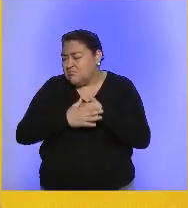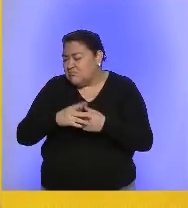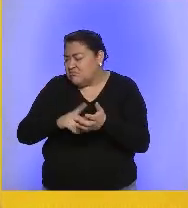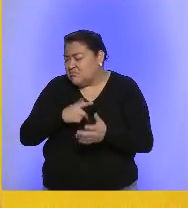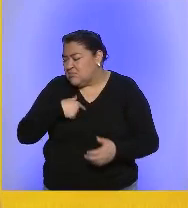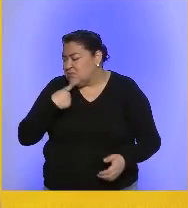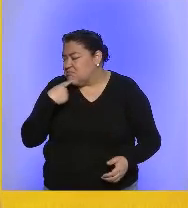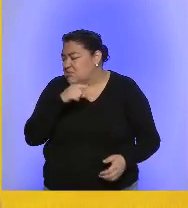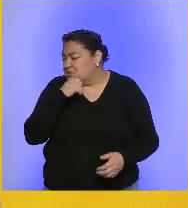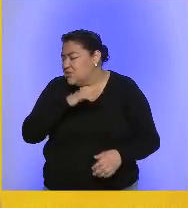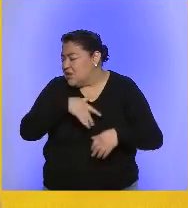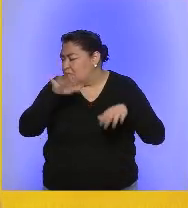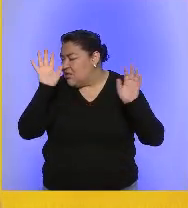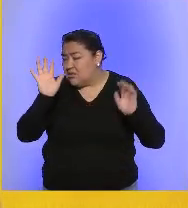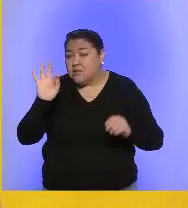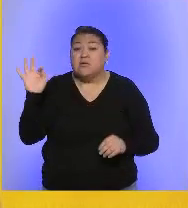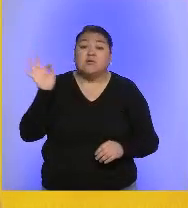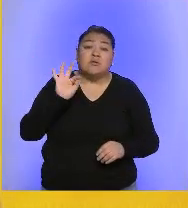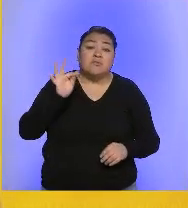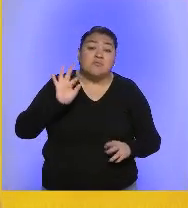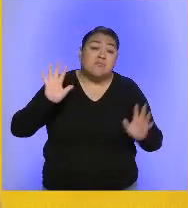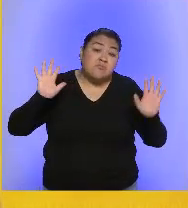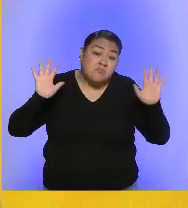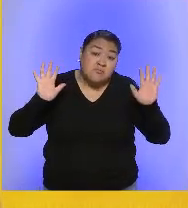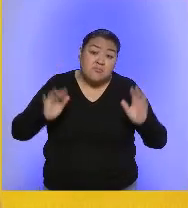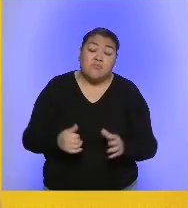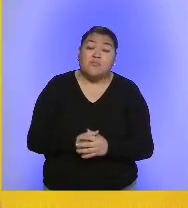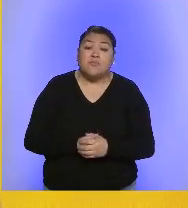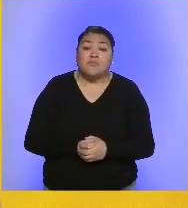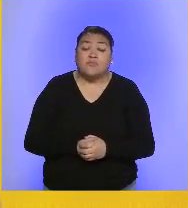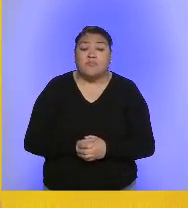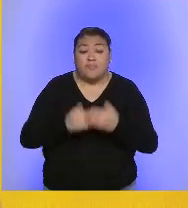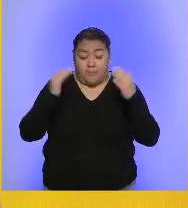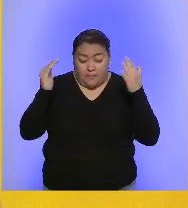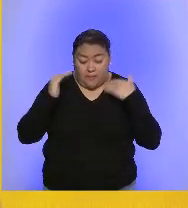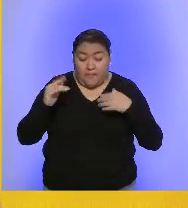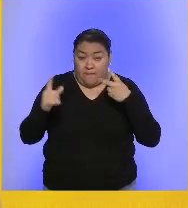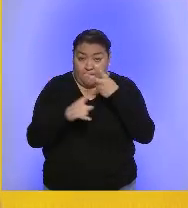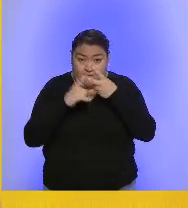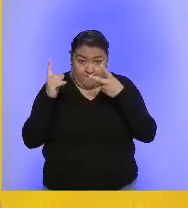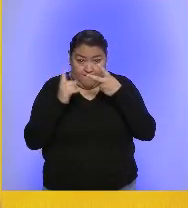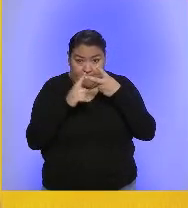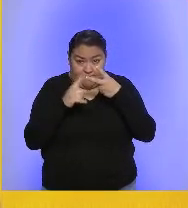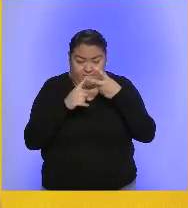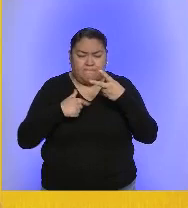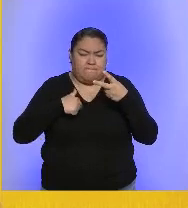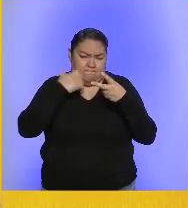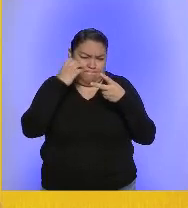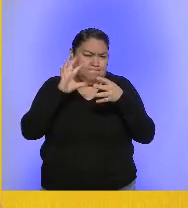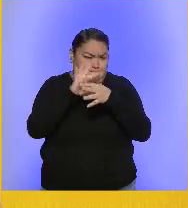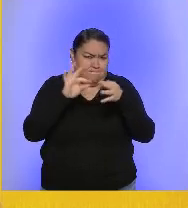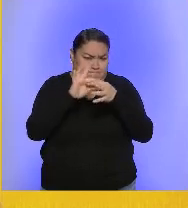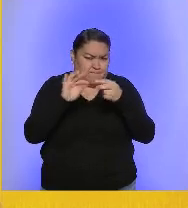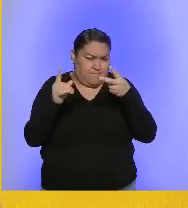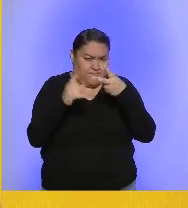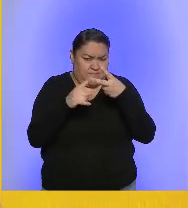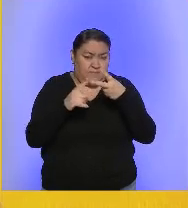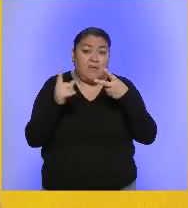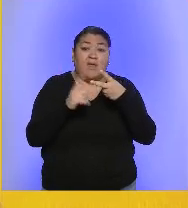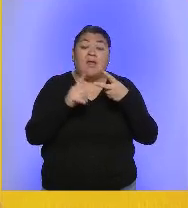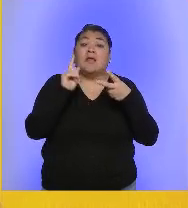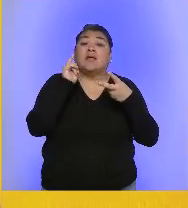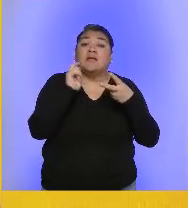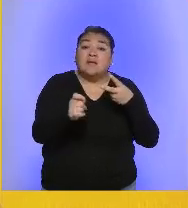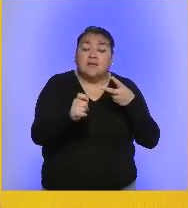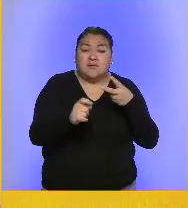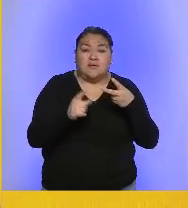electorales. La segunda experiencia que quiero compartir con ustedes es la relacionada con la violencia política por razón